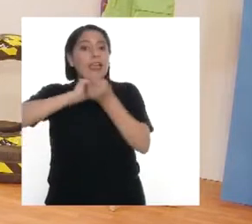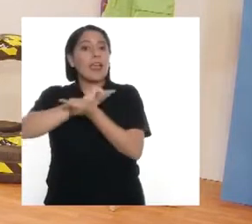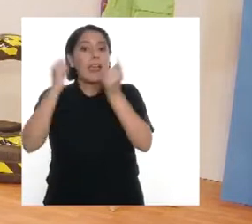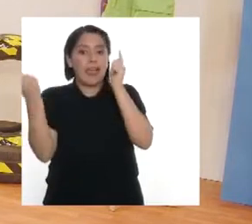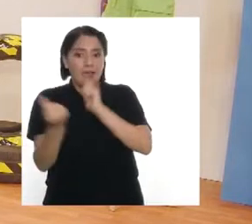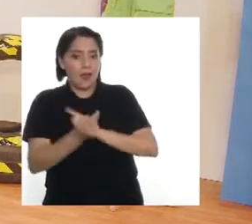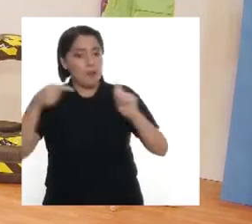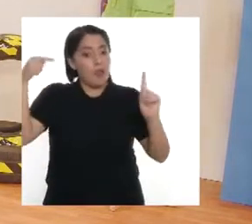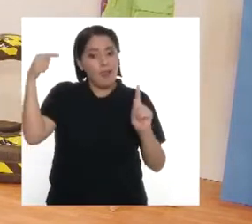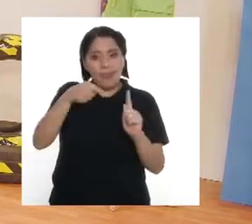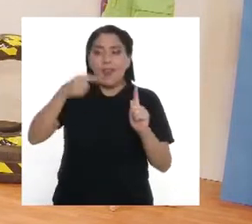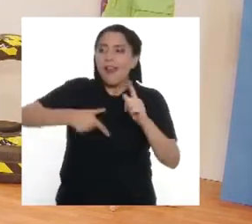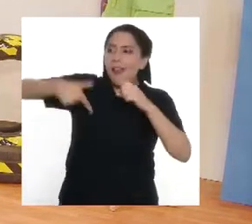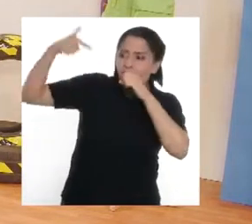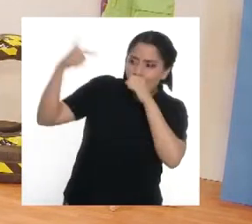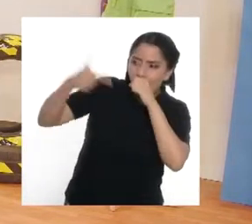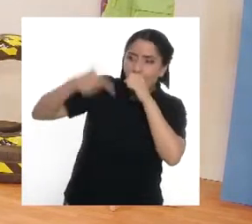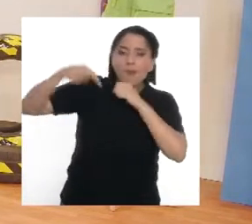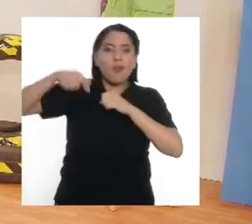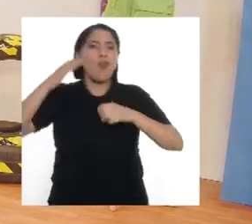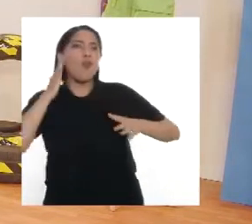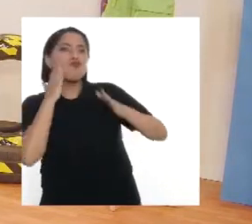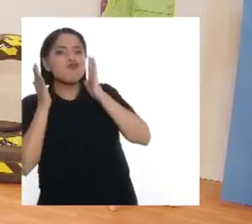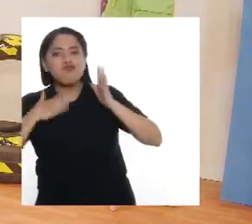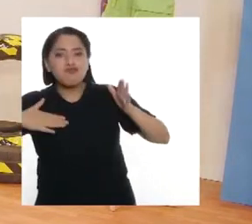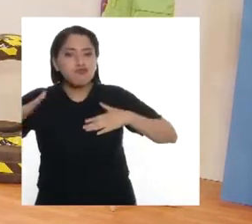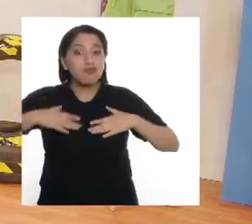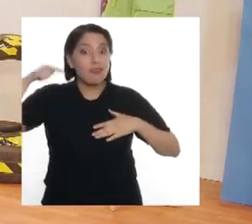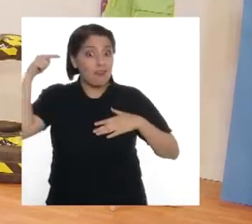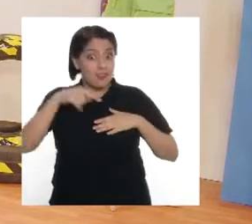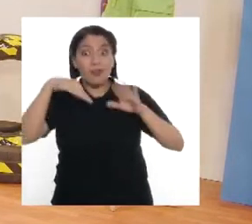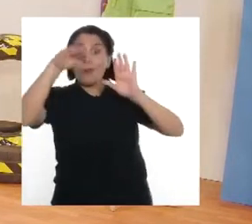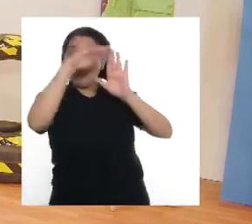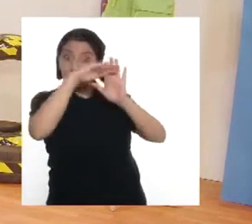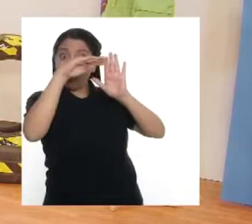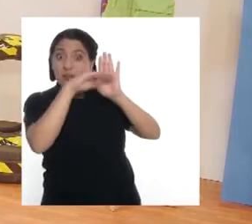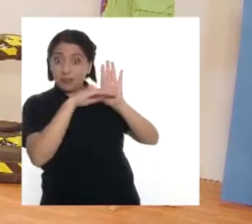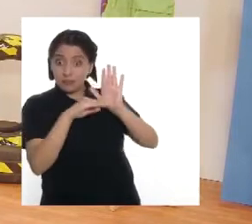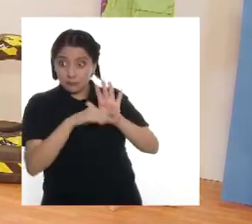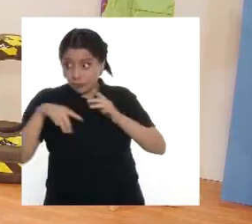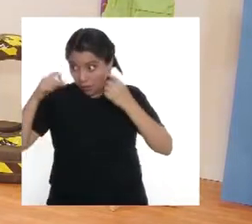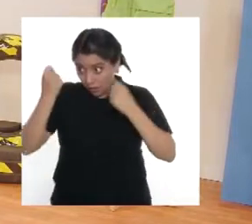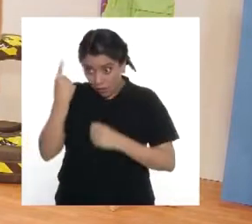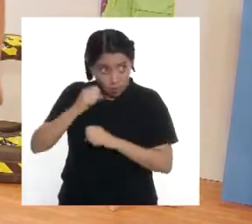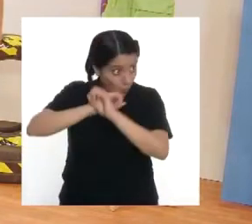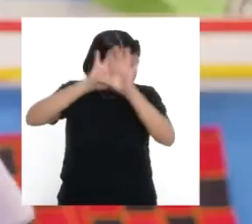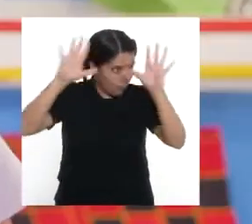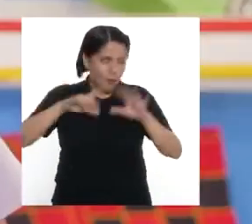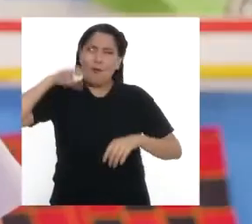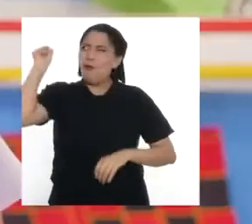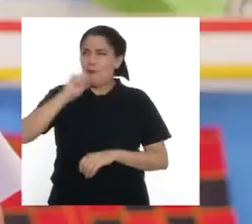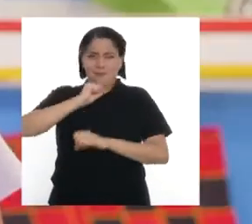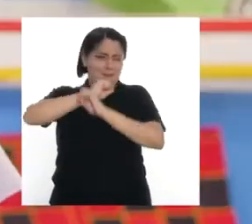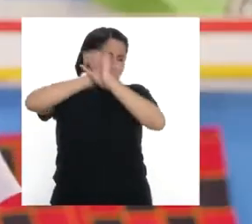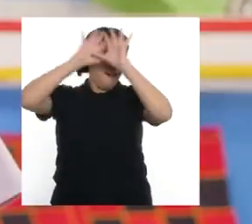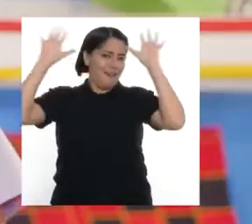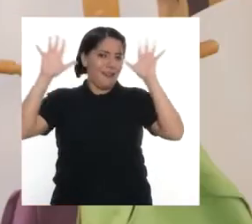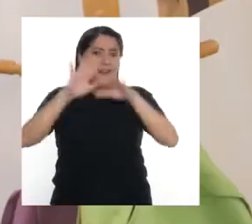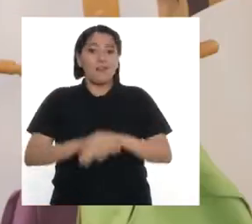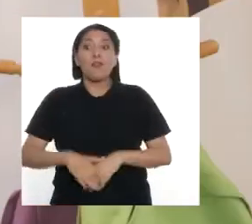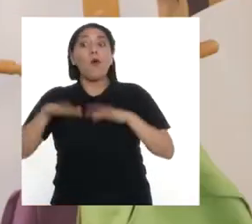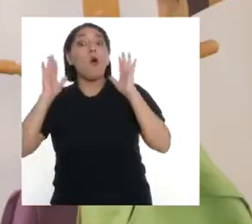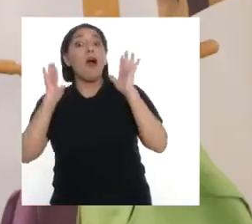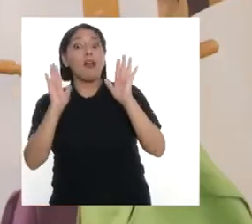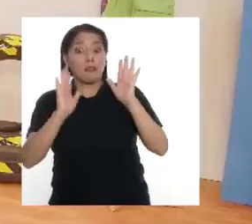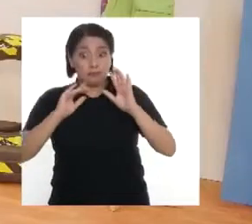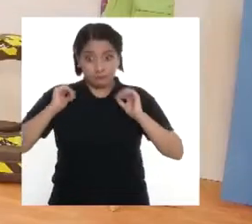el que haga el rap e Ivana la que responderá con el cuerpo. Esta será la secuencia por repetir. ¿Está claro? ¡Súper claro!